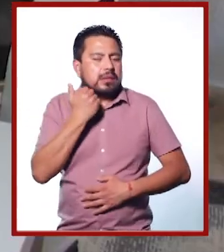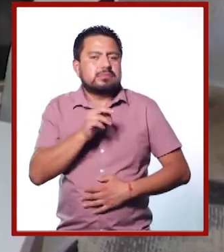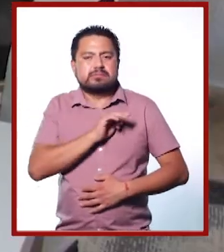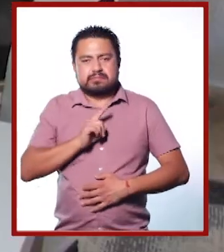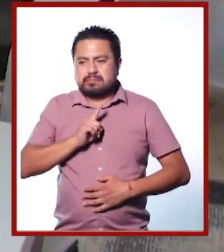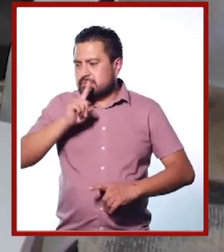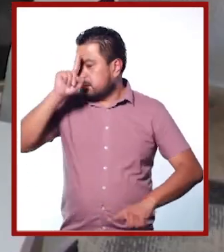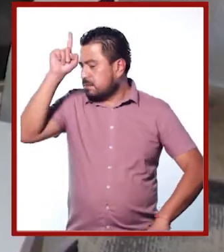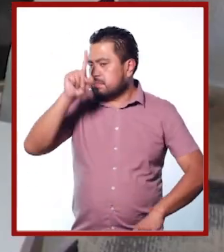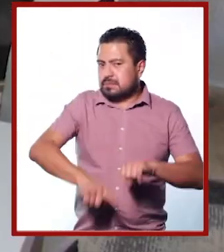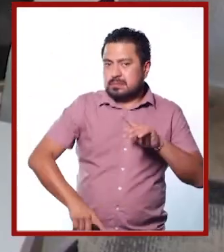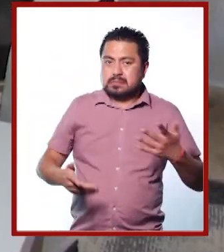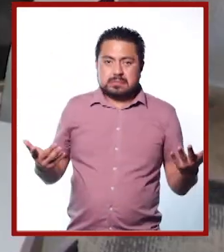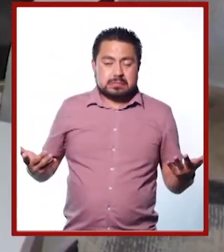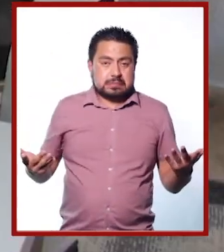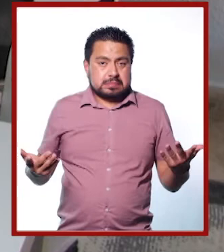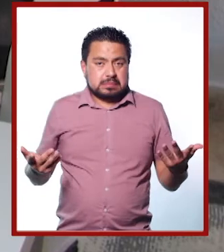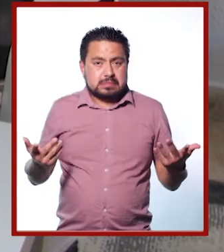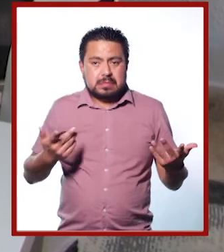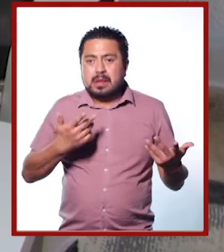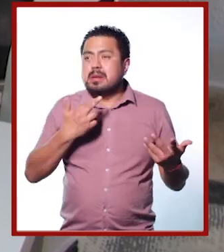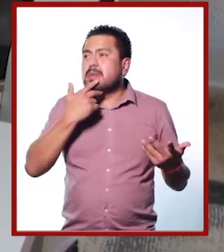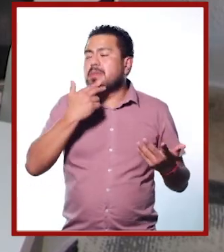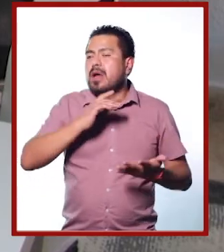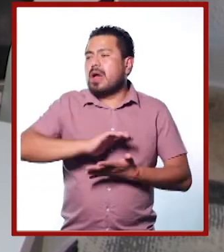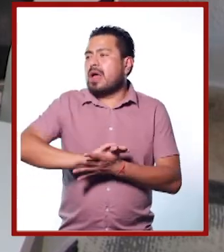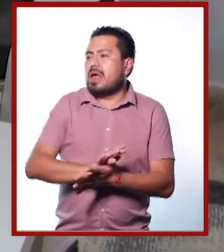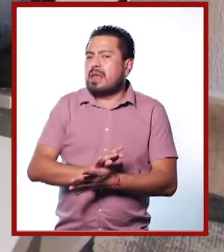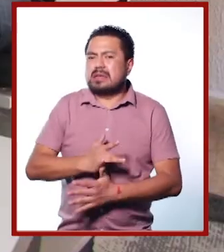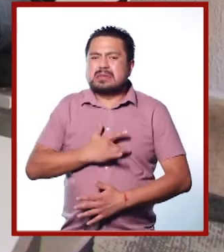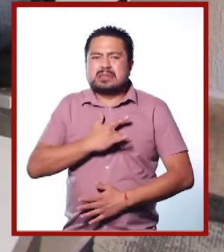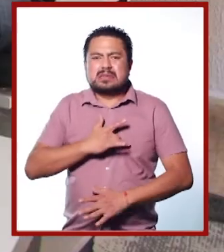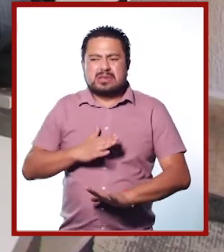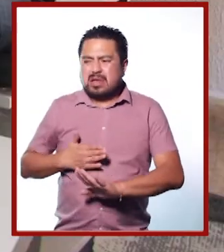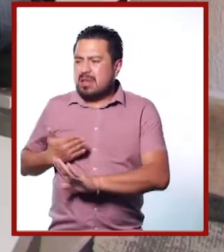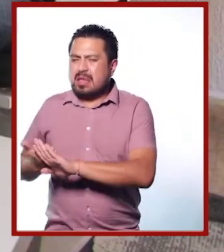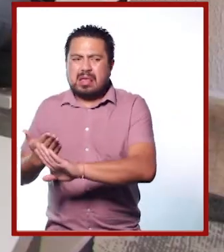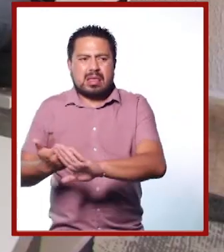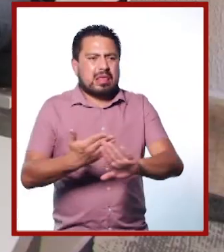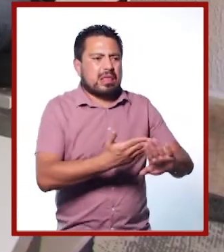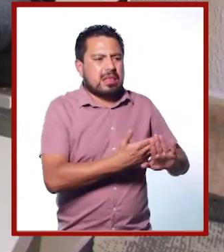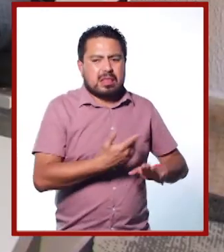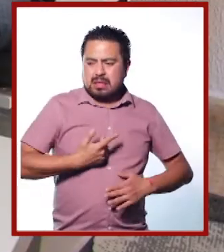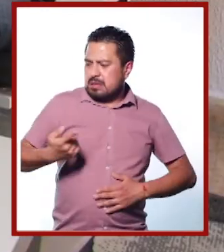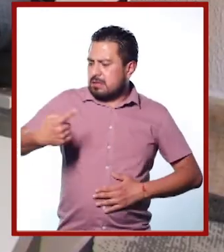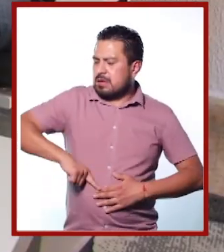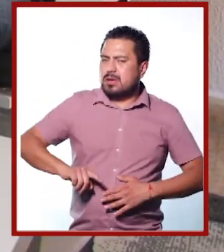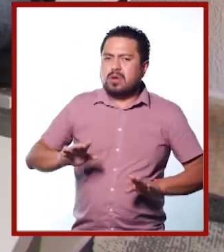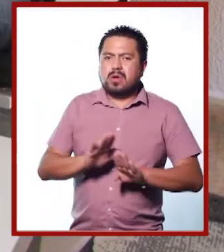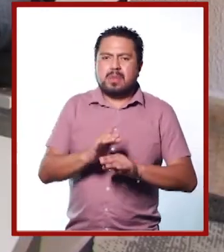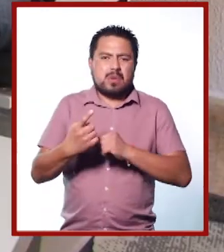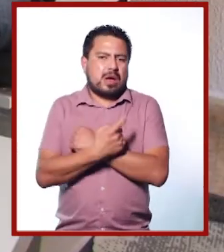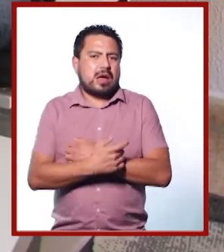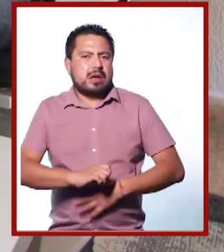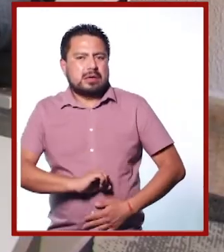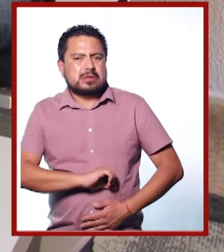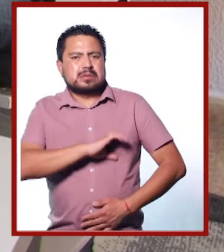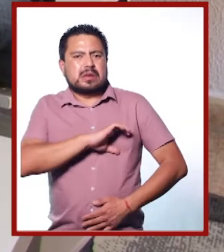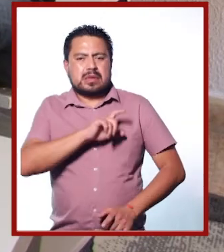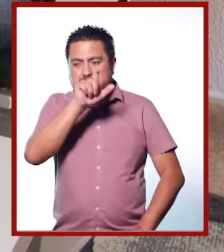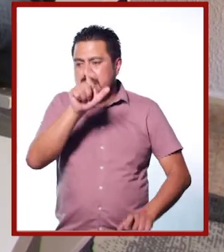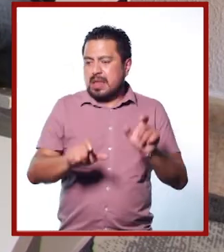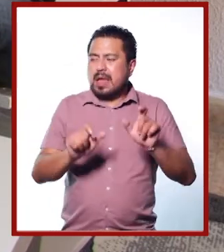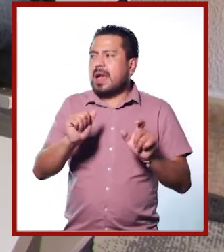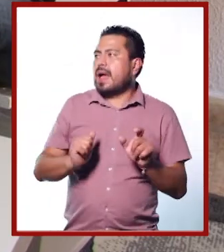entonces hay que dejar de pecar de omisión, ¿no? Si mi labor es el que soy bullying y estoy lastimando y mermando, como decía, la autoestima y